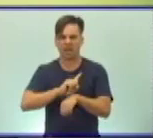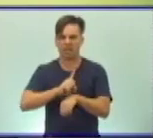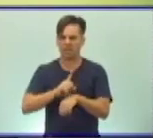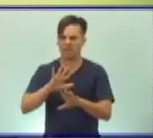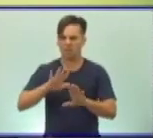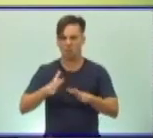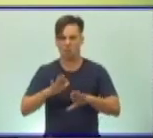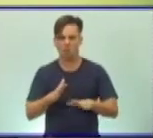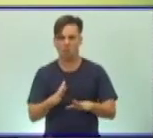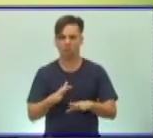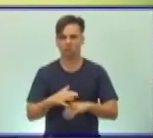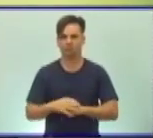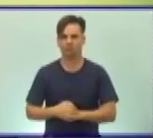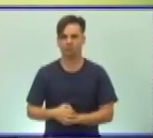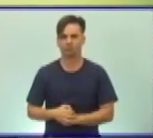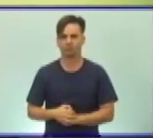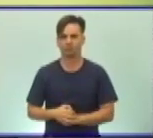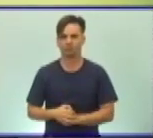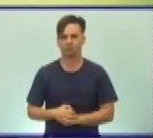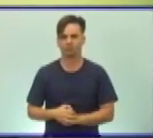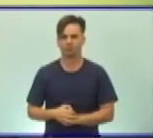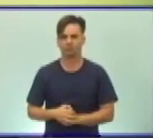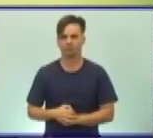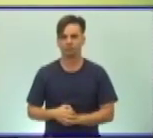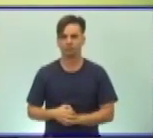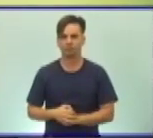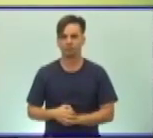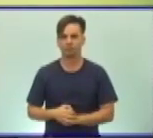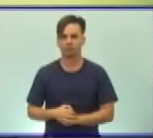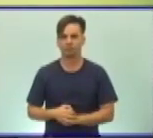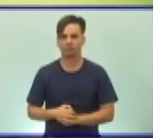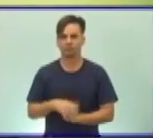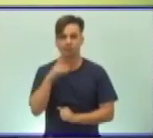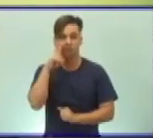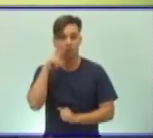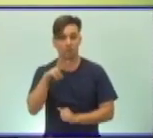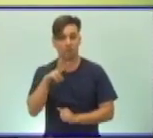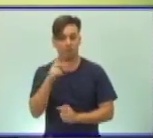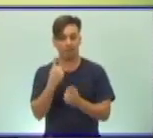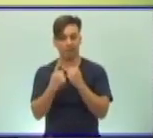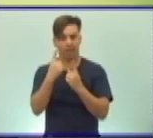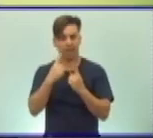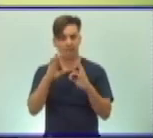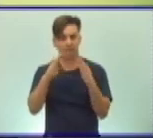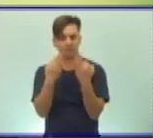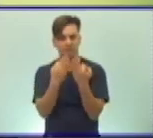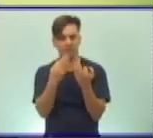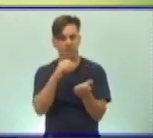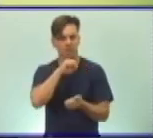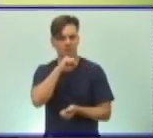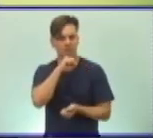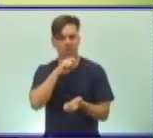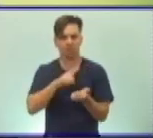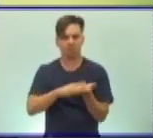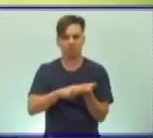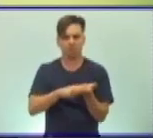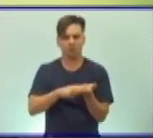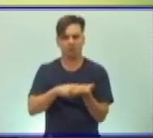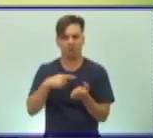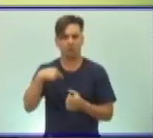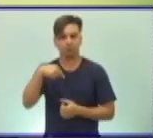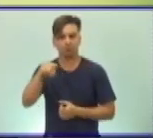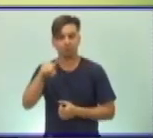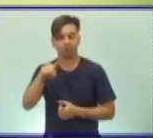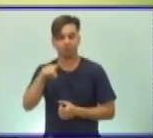segundos. Miren, si alguien, mamá o papá, va a salir de la casa a buscar algo, no